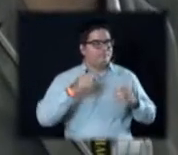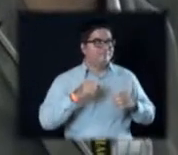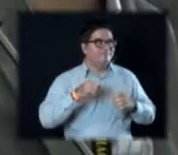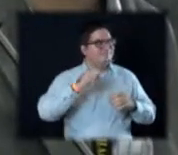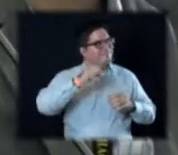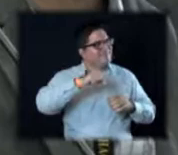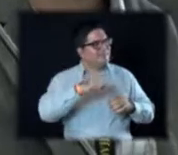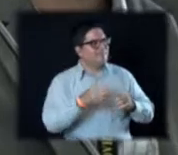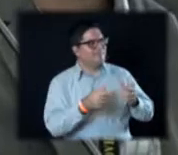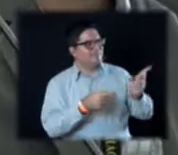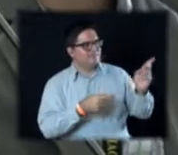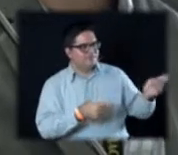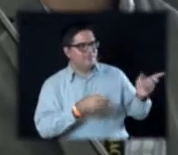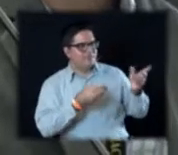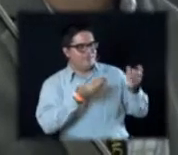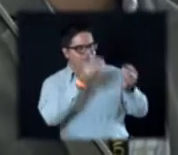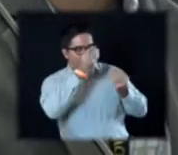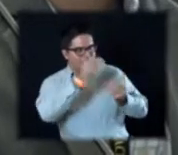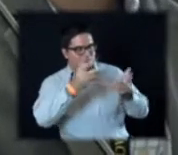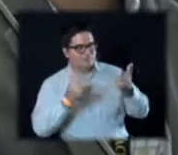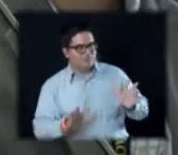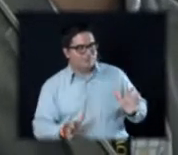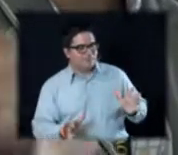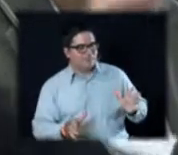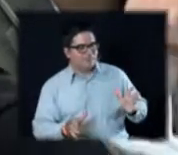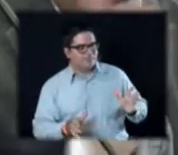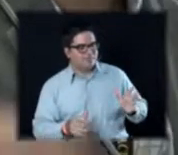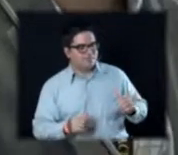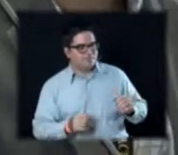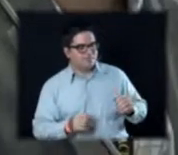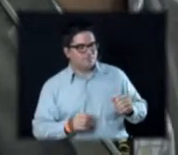Tenemos una visión clara de la información